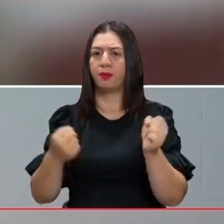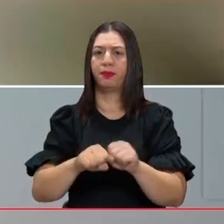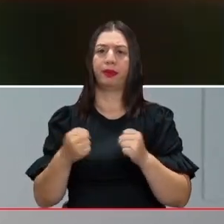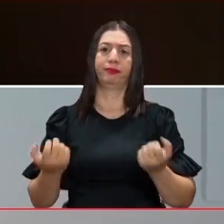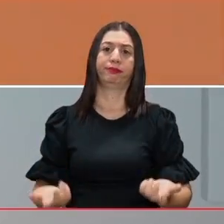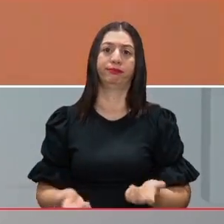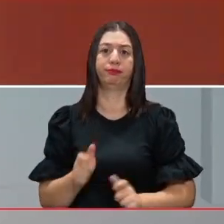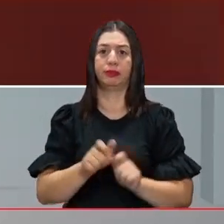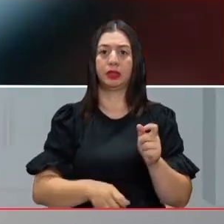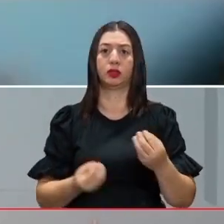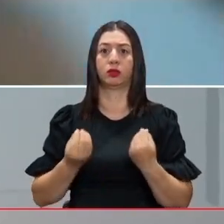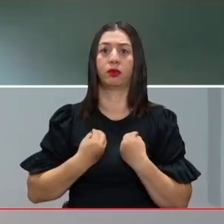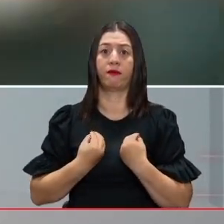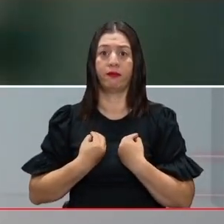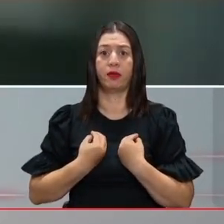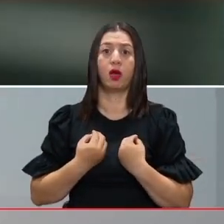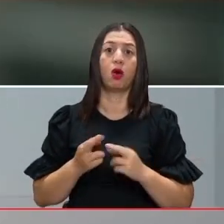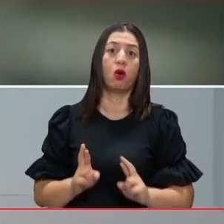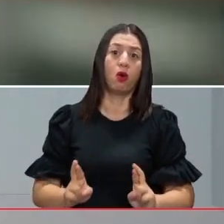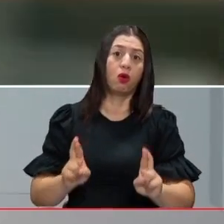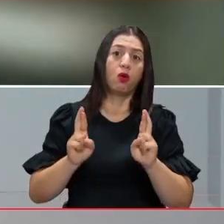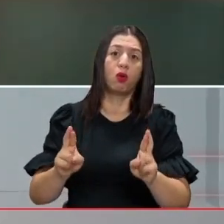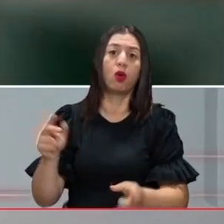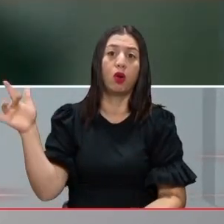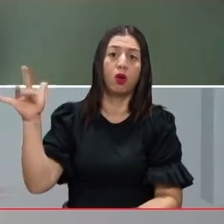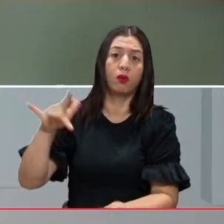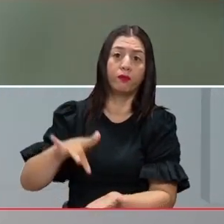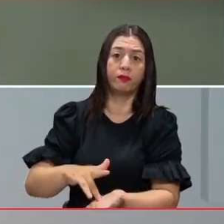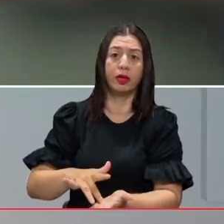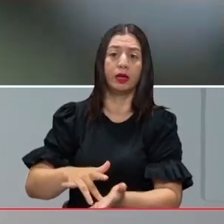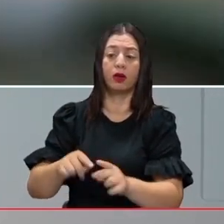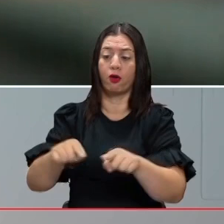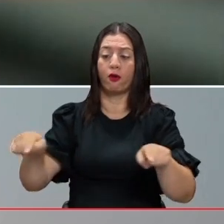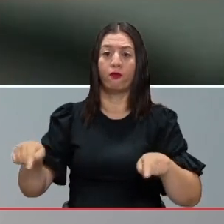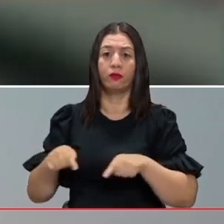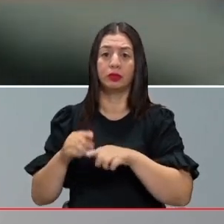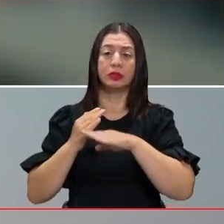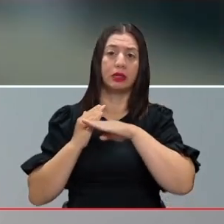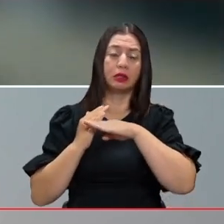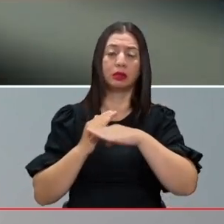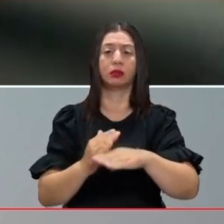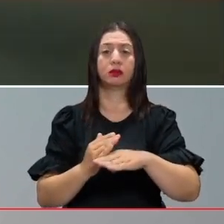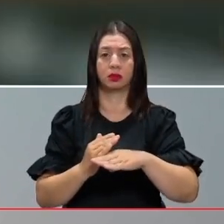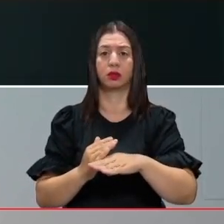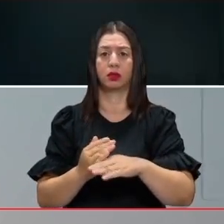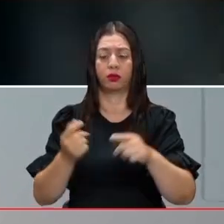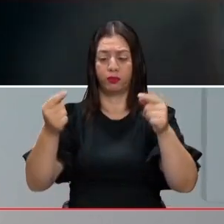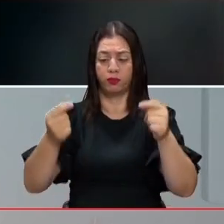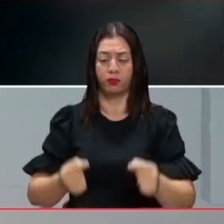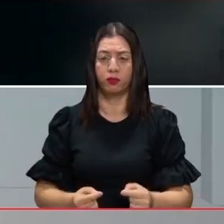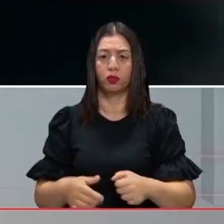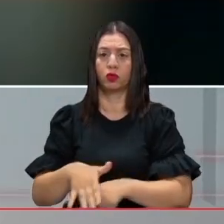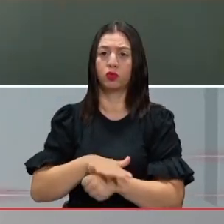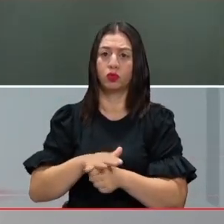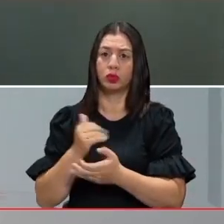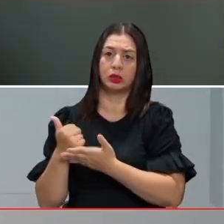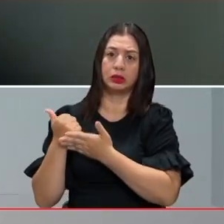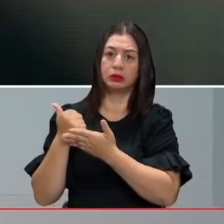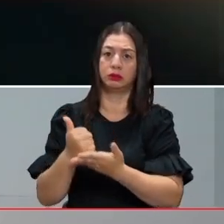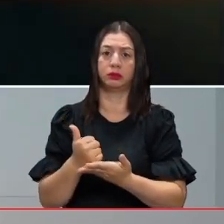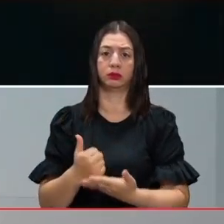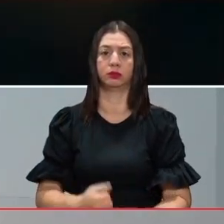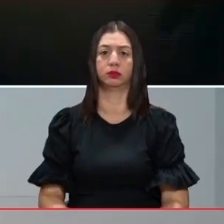habitantes esperan que hoy arriben a la zona delegados de la Oficina de Gestión del Riesgo para evaluar la situación y cuantificar las ayudas a las que haya